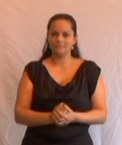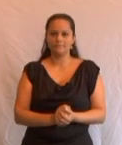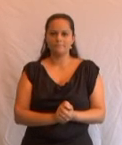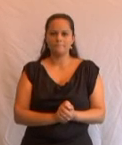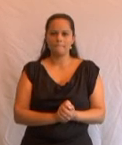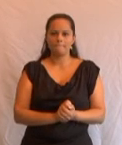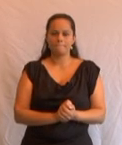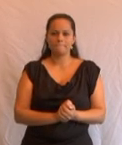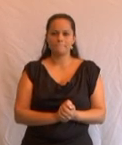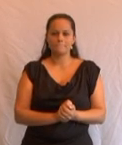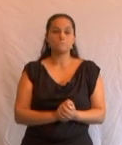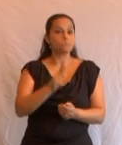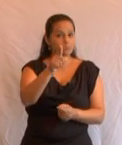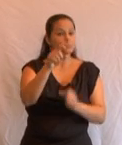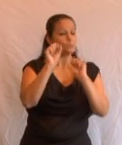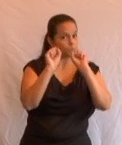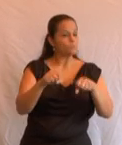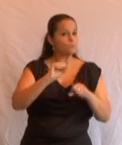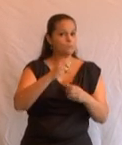muy inteligente.